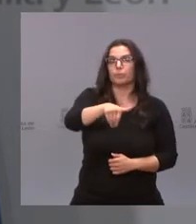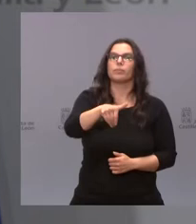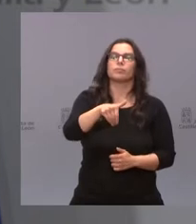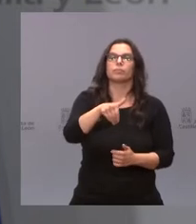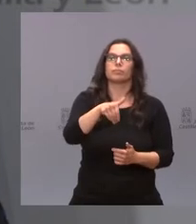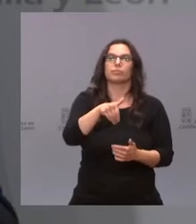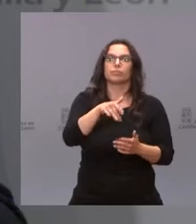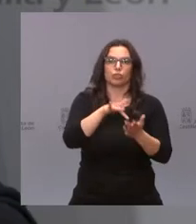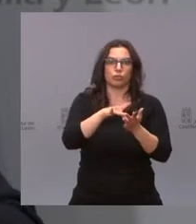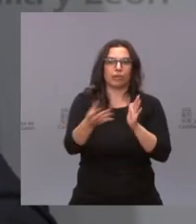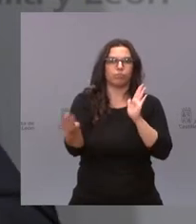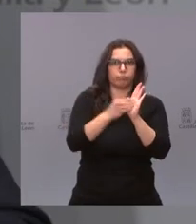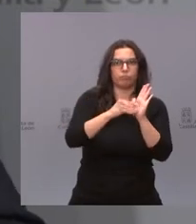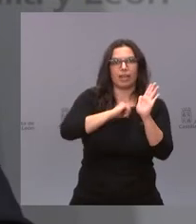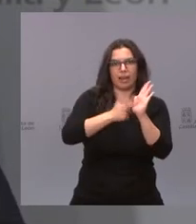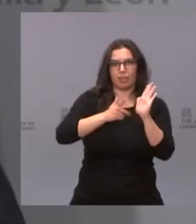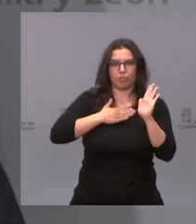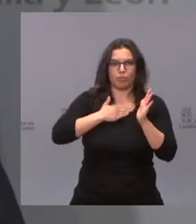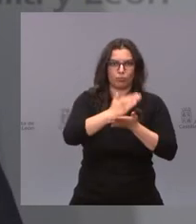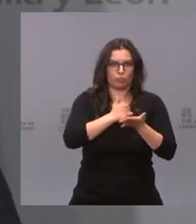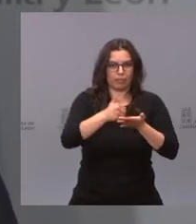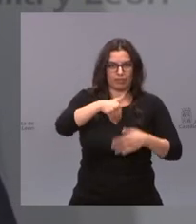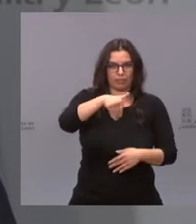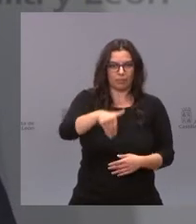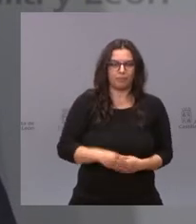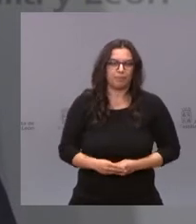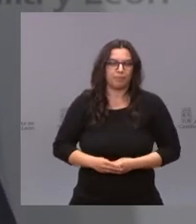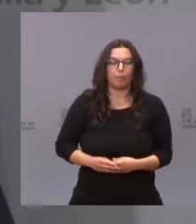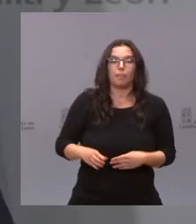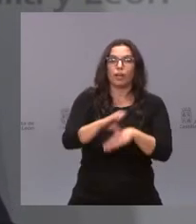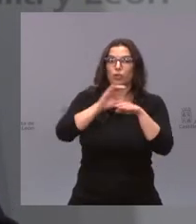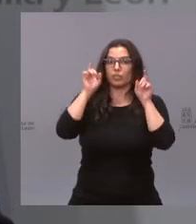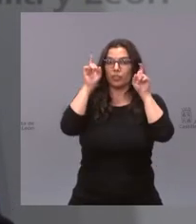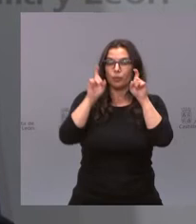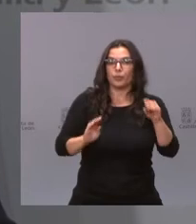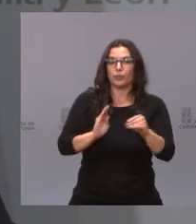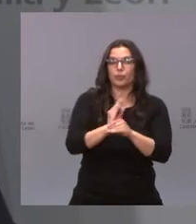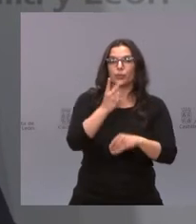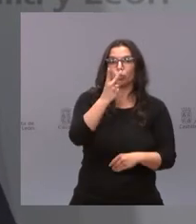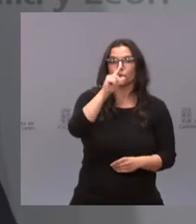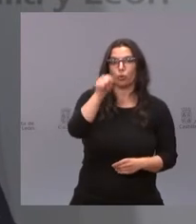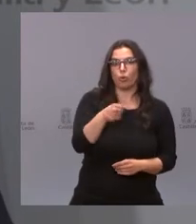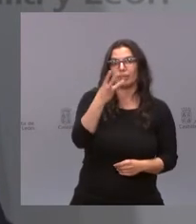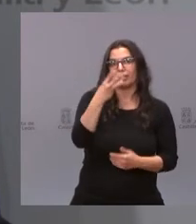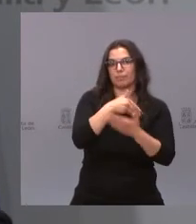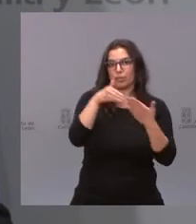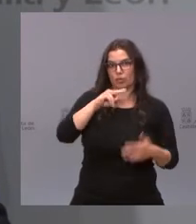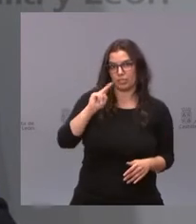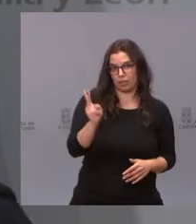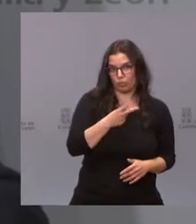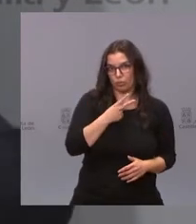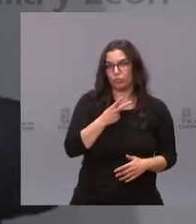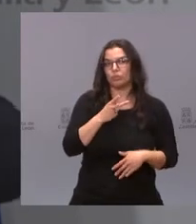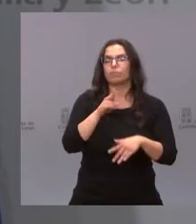plasmar en una ley autonómica. La Consejería de Educación destina 2,3 millones de euros